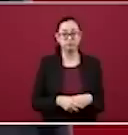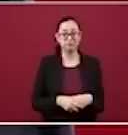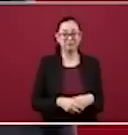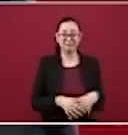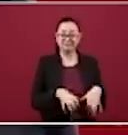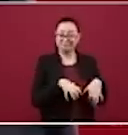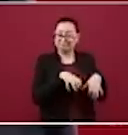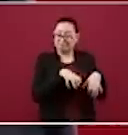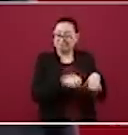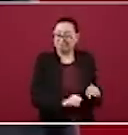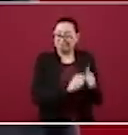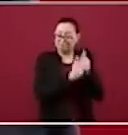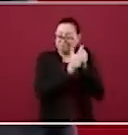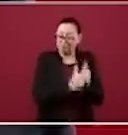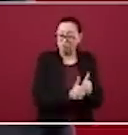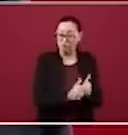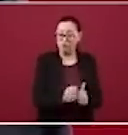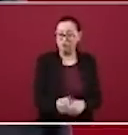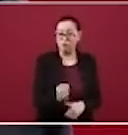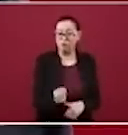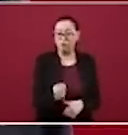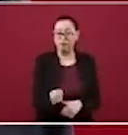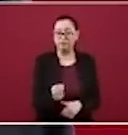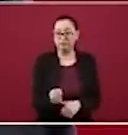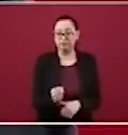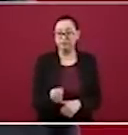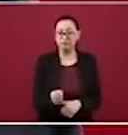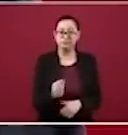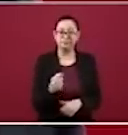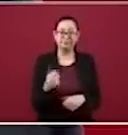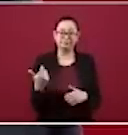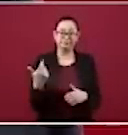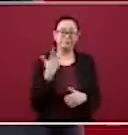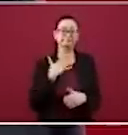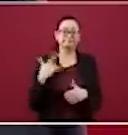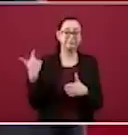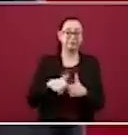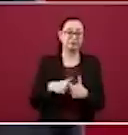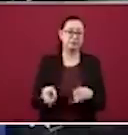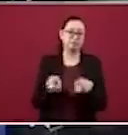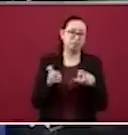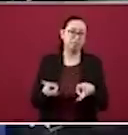arraigó mucho lo de el huachicol,